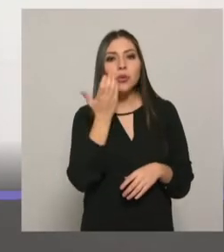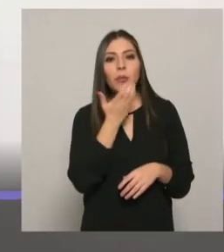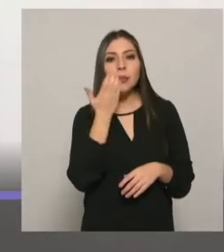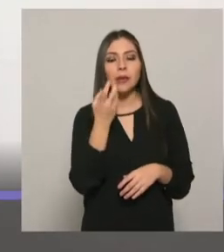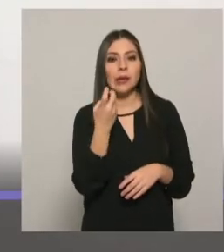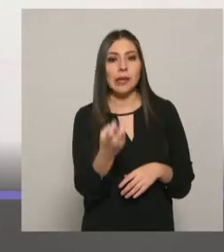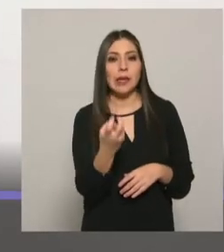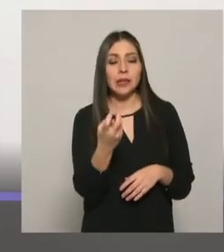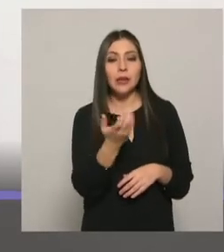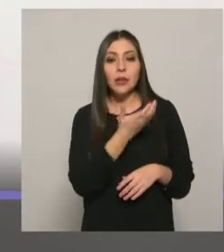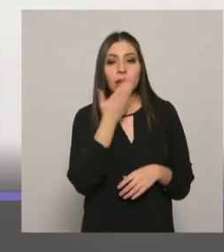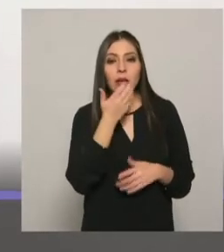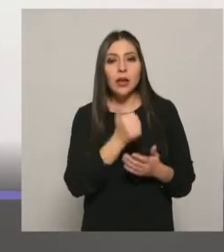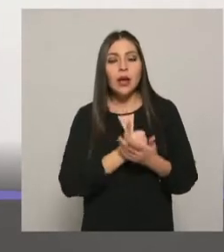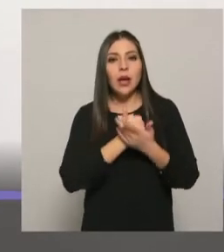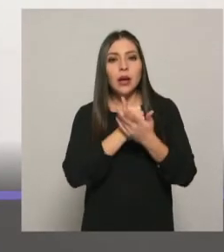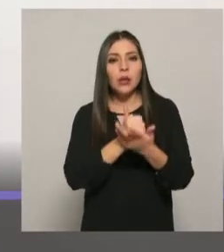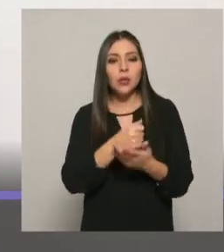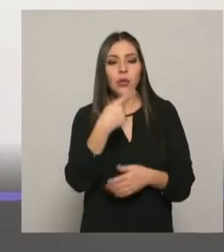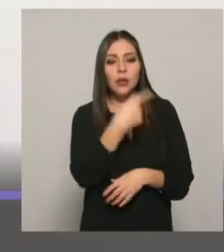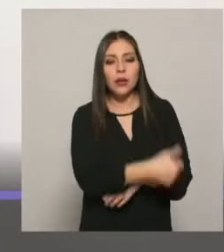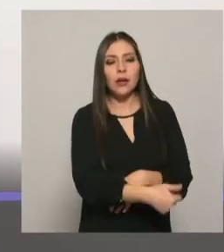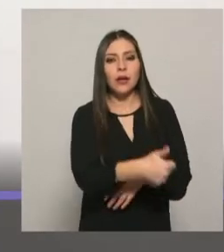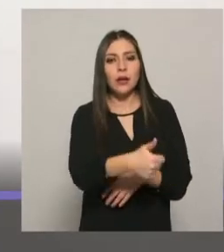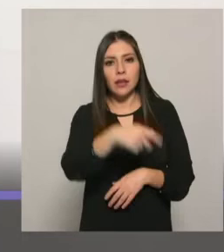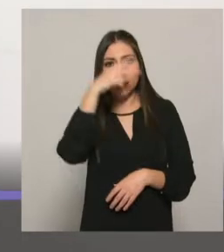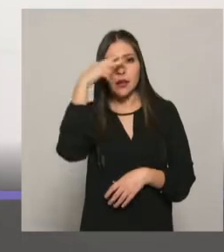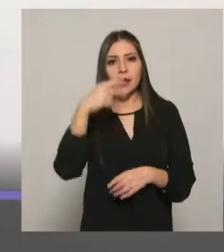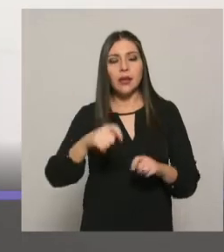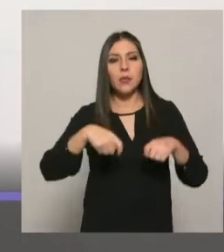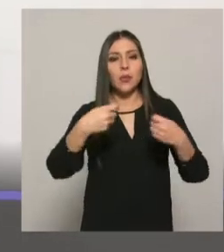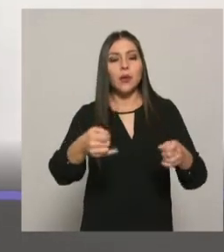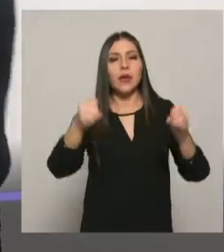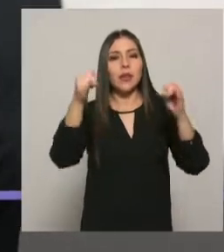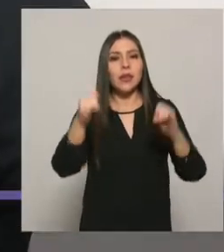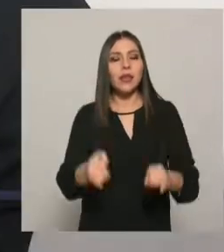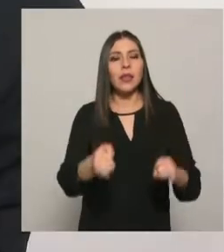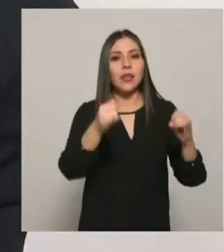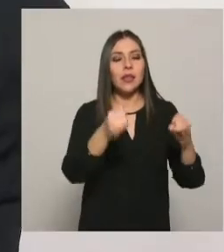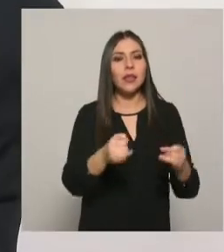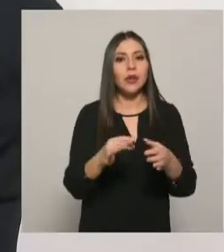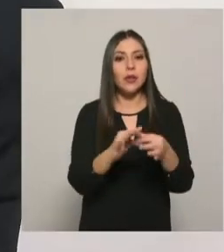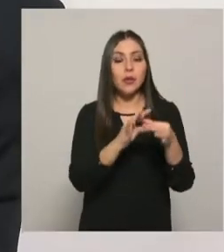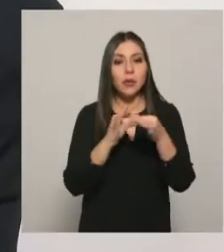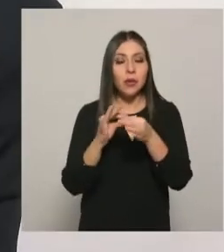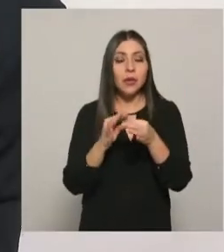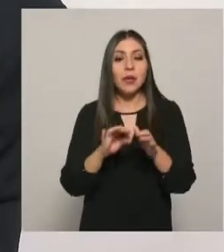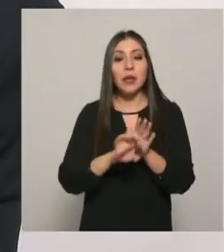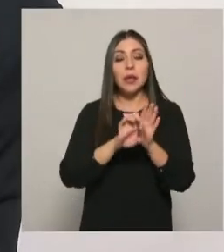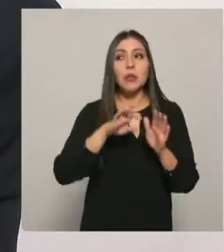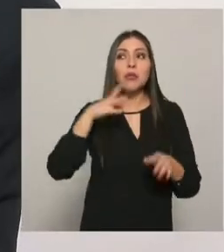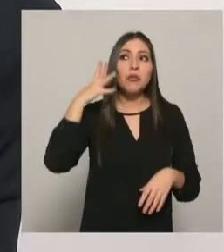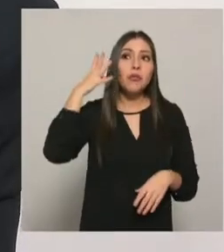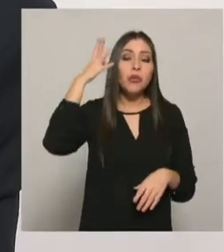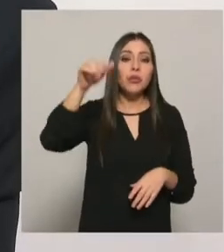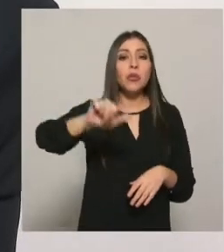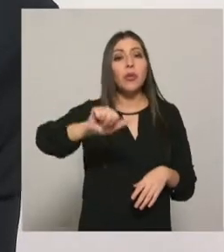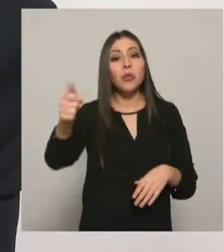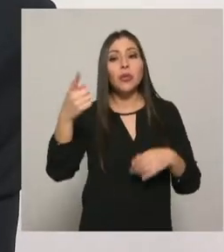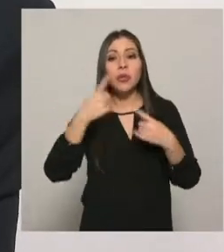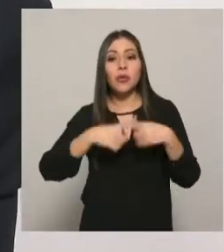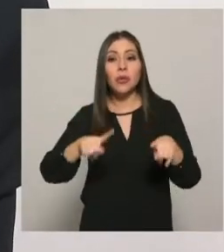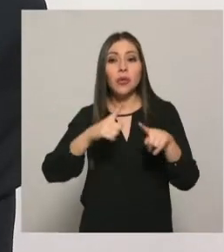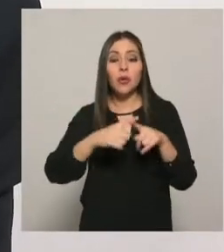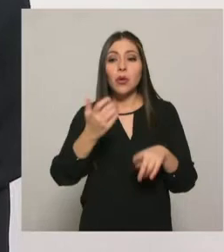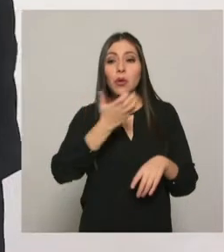une, la que nos da identidad a los mexicanos. El día que vengan otras tradiciones extranjeras y acaben